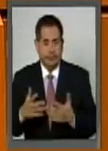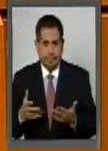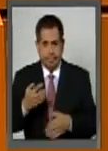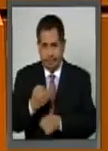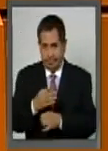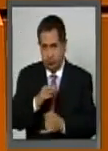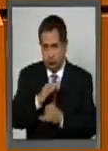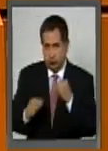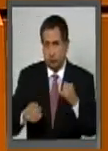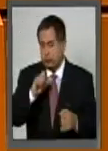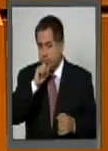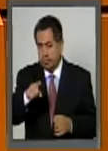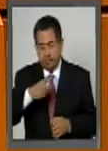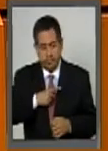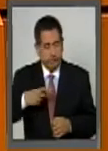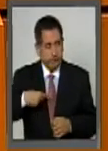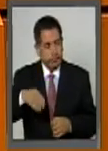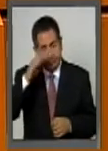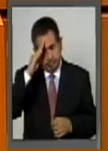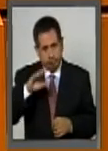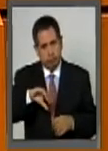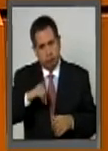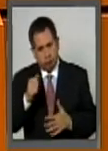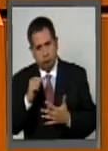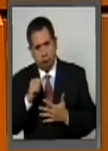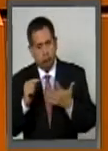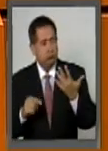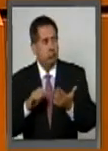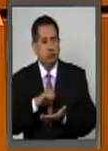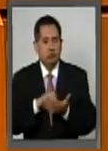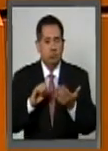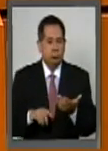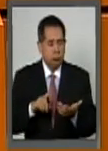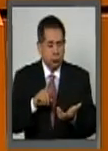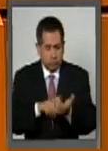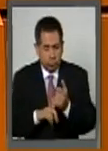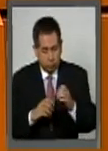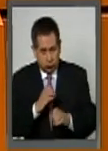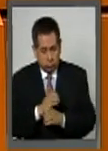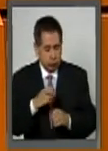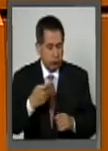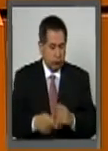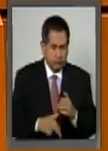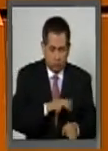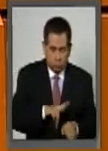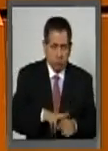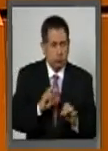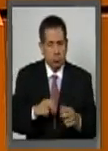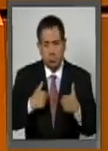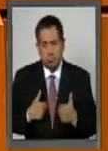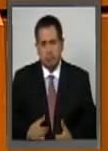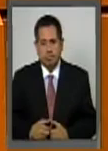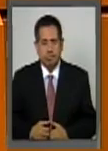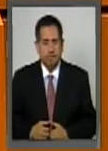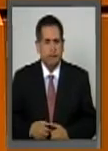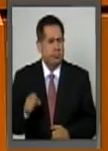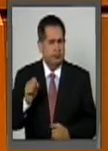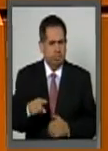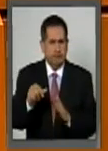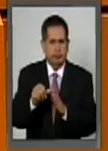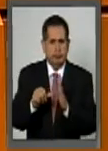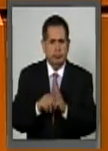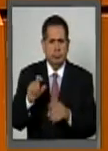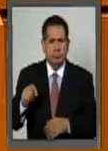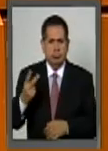último también se consideran otros factores como los naturales o los humanos. Y es el propio artículo 22